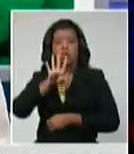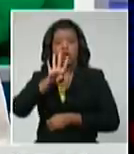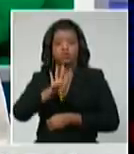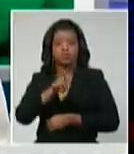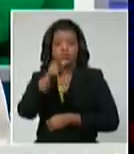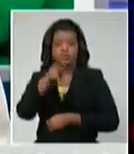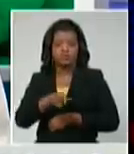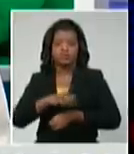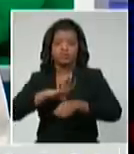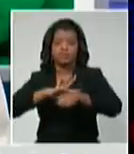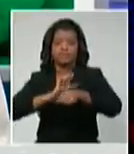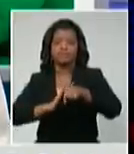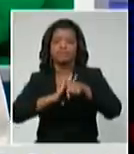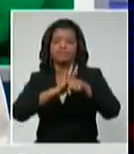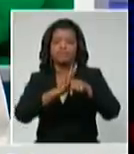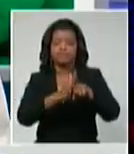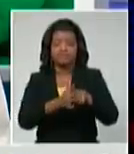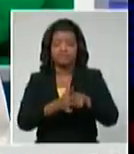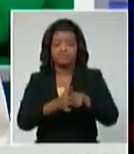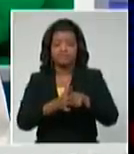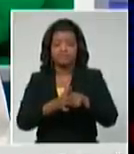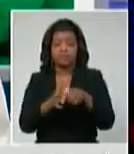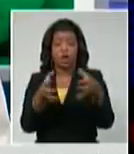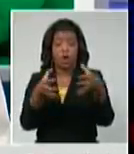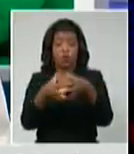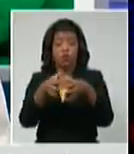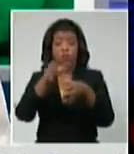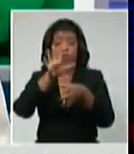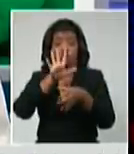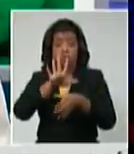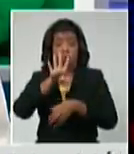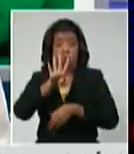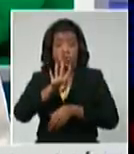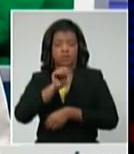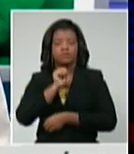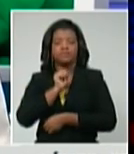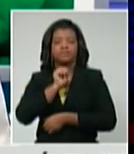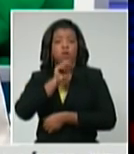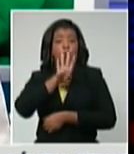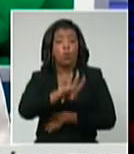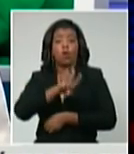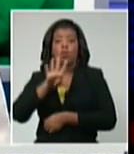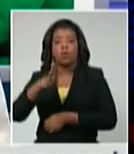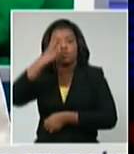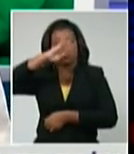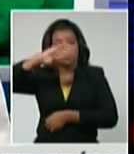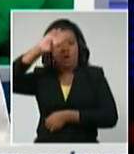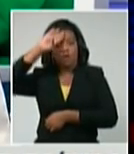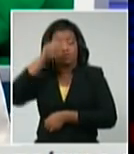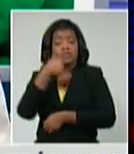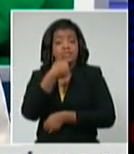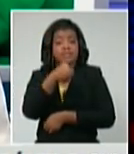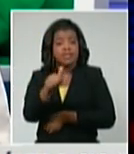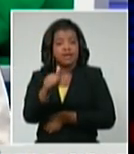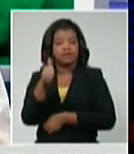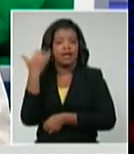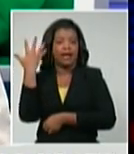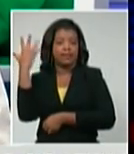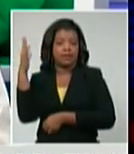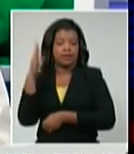COVID-19. De ellos 44 cubanos y 10 extranjeros. Y de